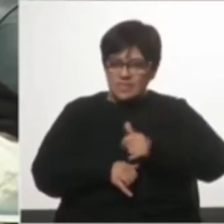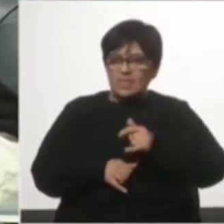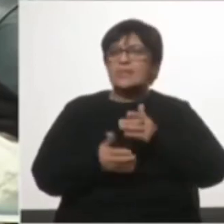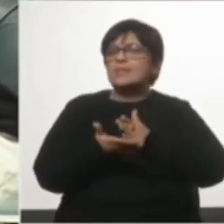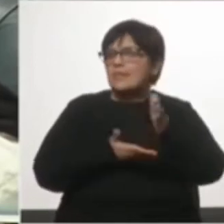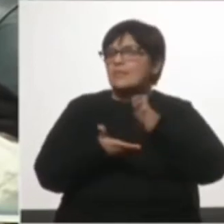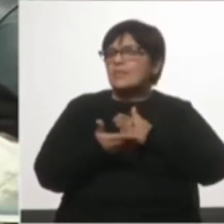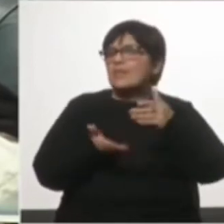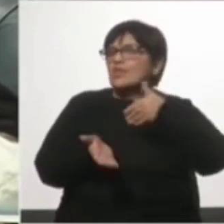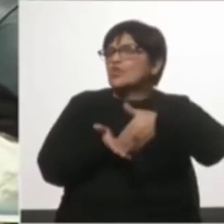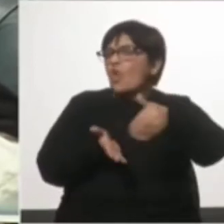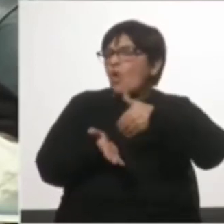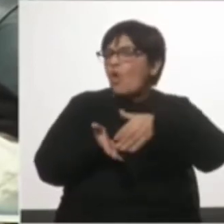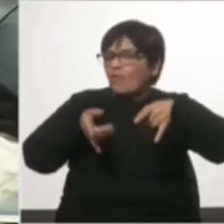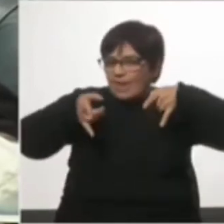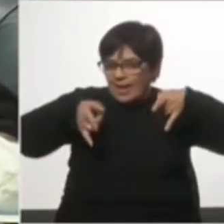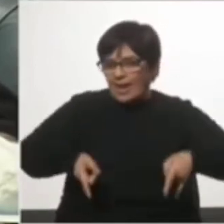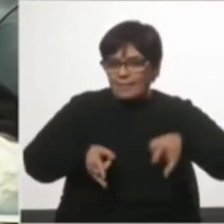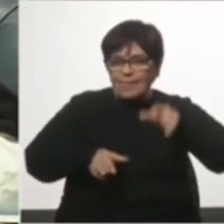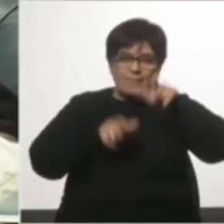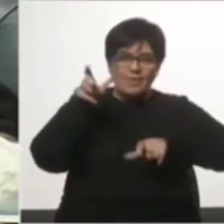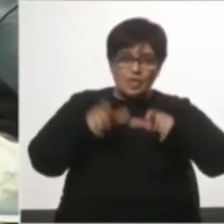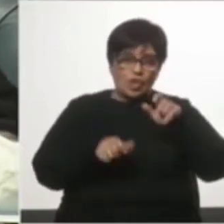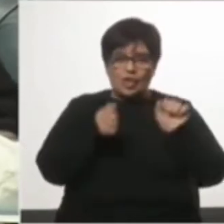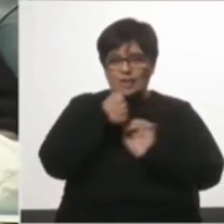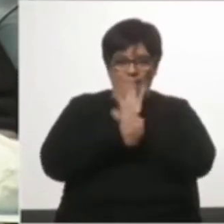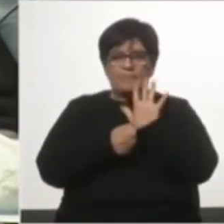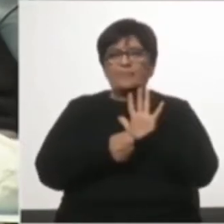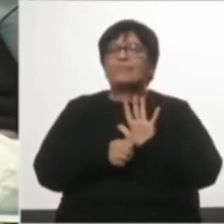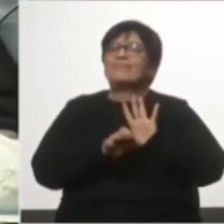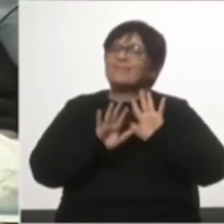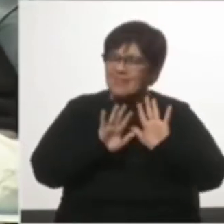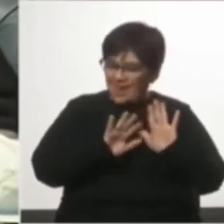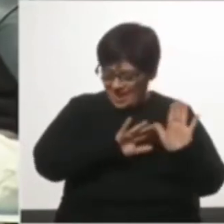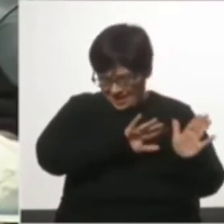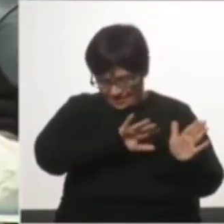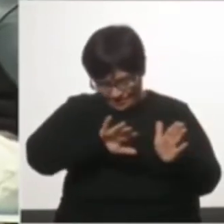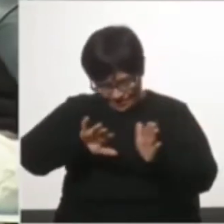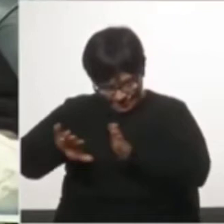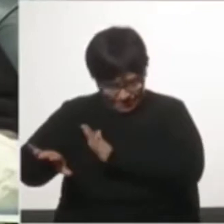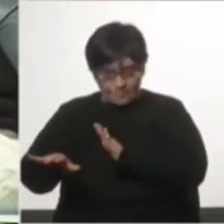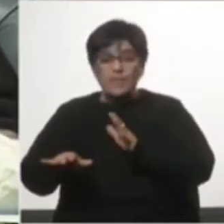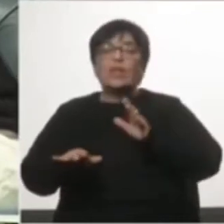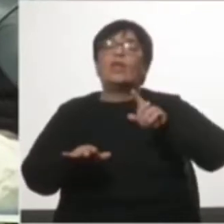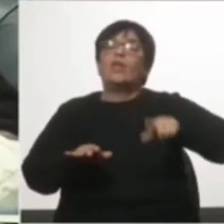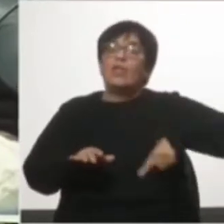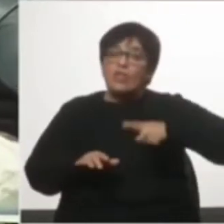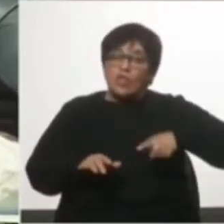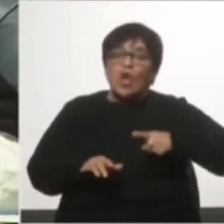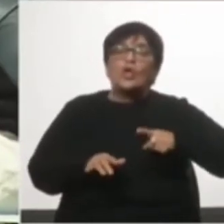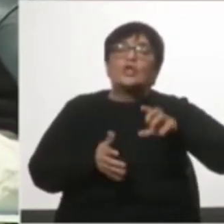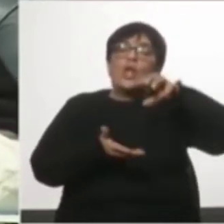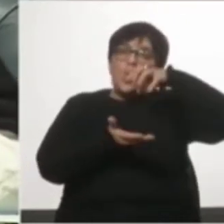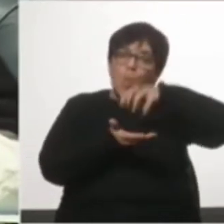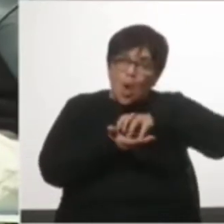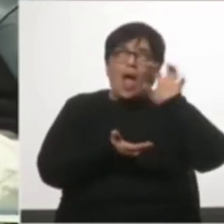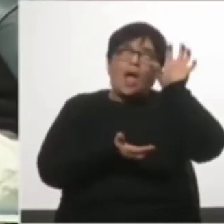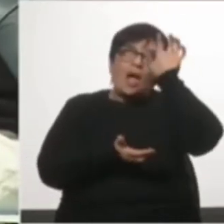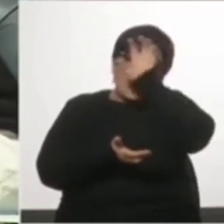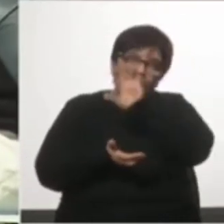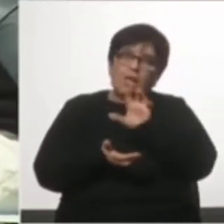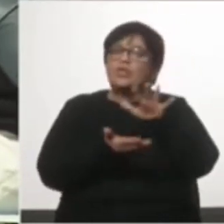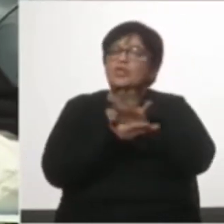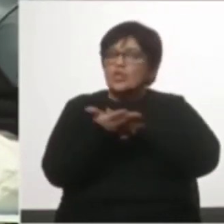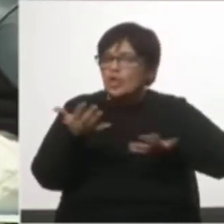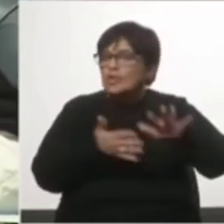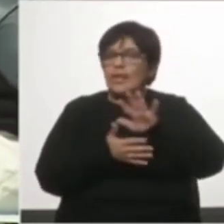hubo camas disponibles para pacientes con COVID. Dejemos de lado el tema de la localización, de la ubicación territorial, regional o